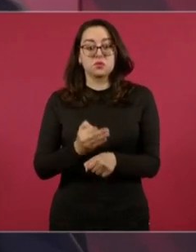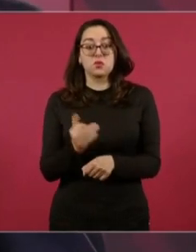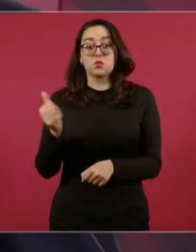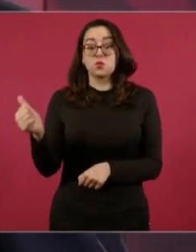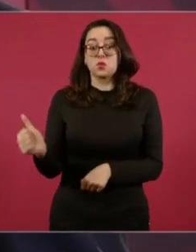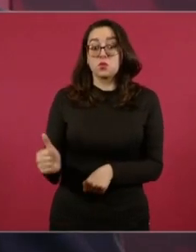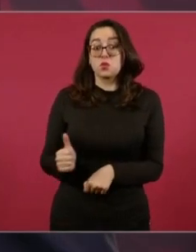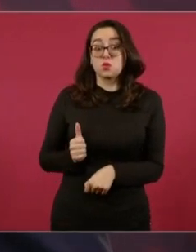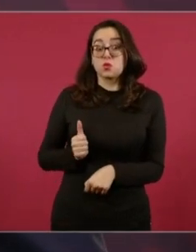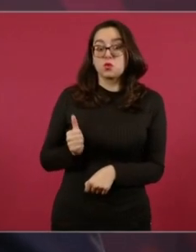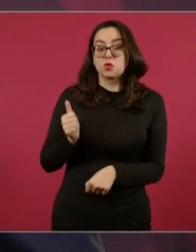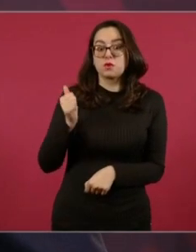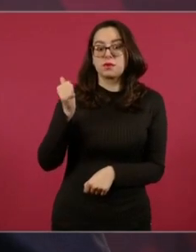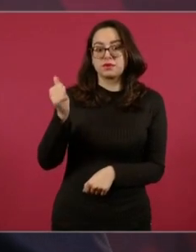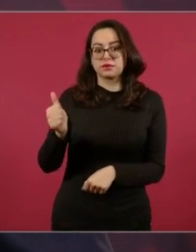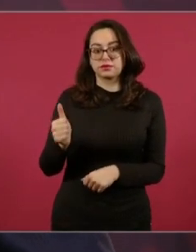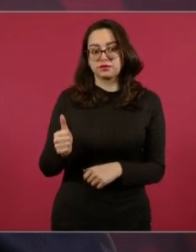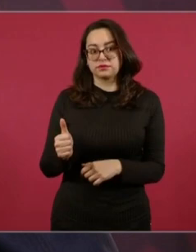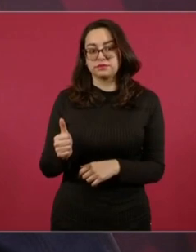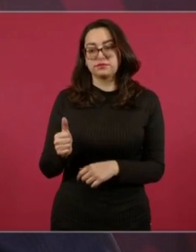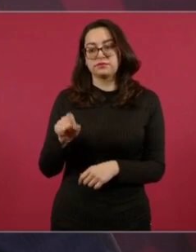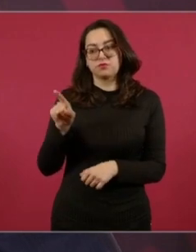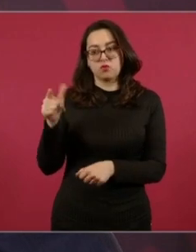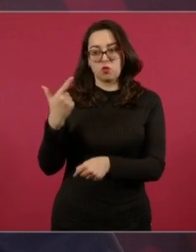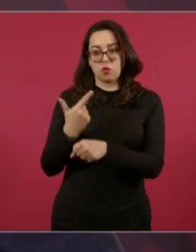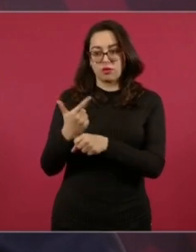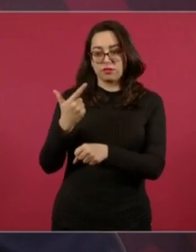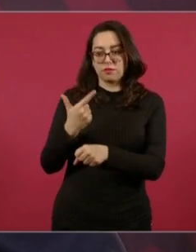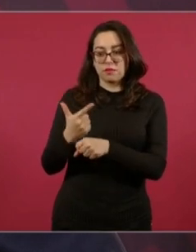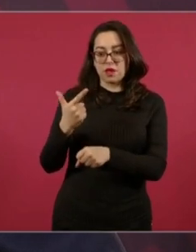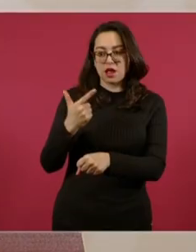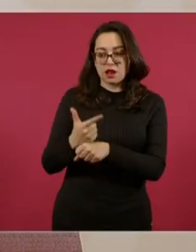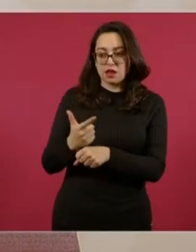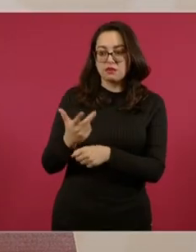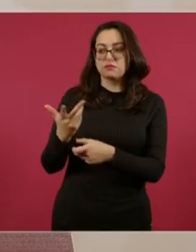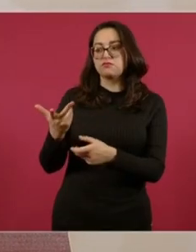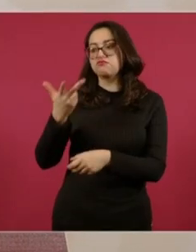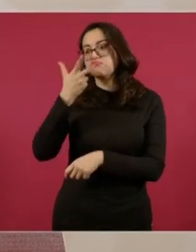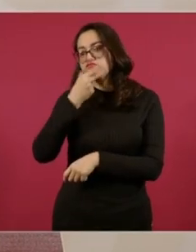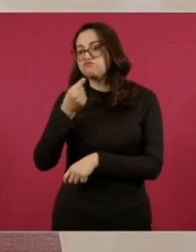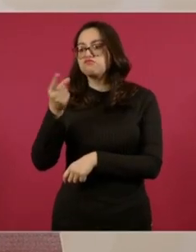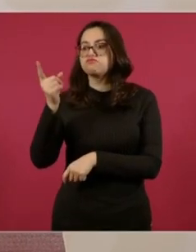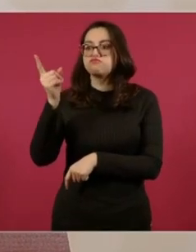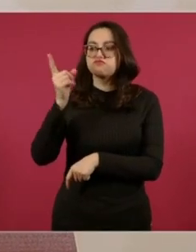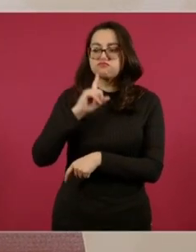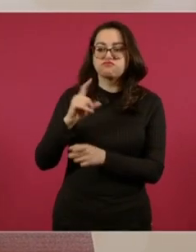fraterno a todos nuestros hermanos guatemaltecos, mujeres, hombres,